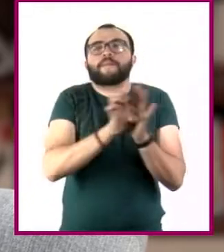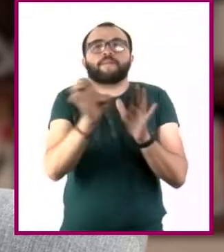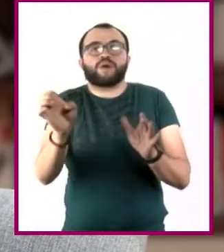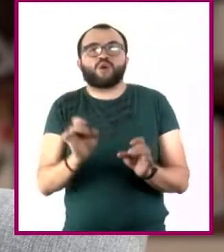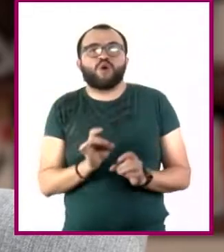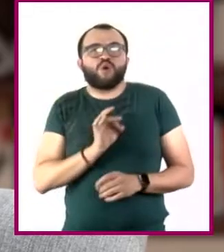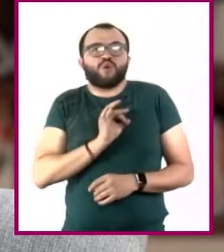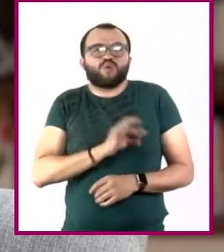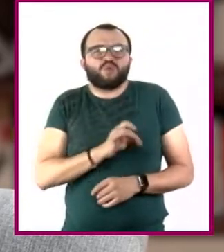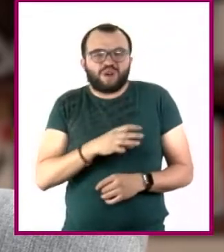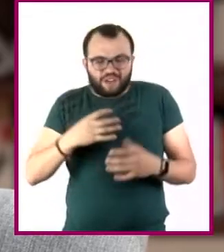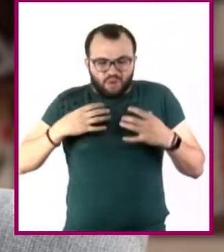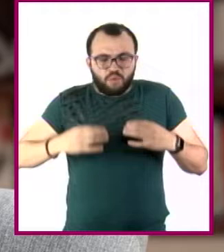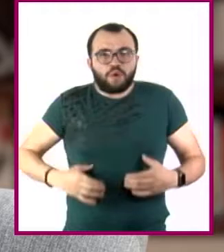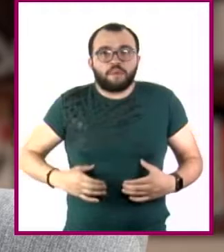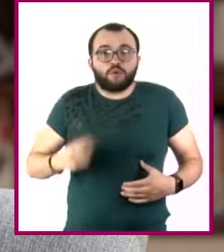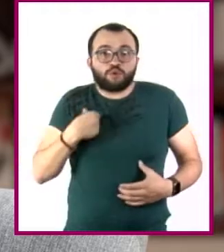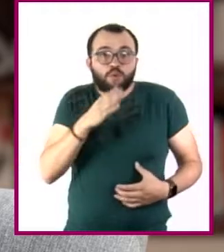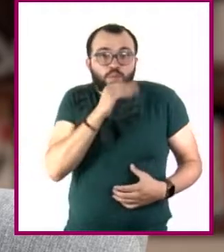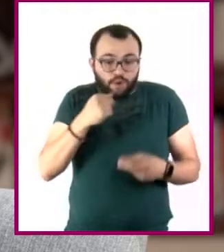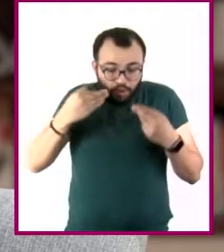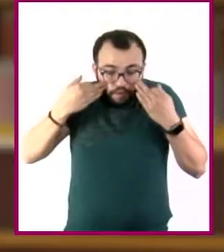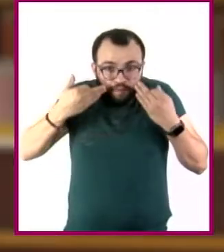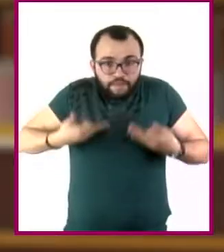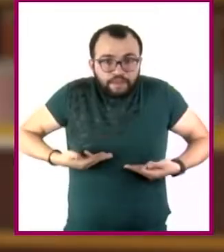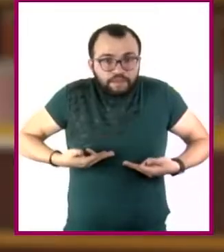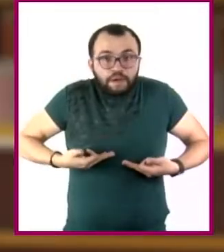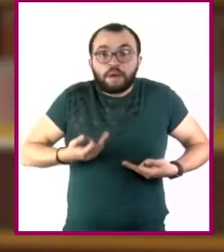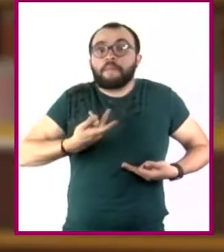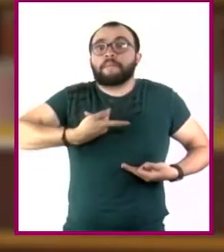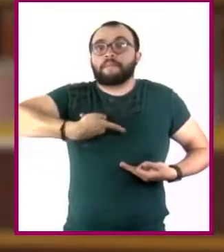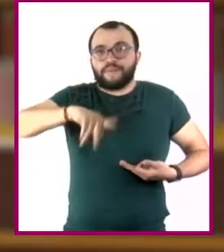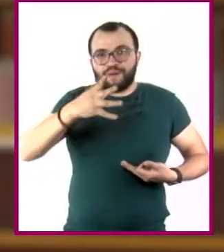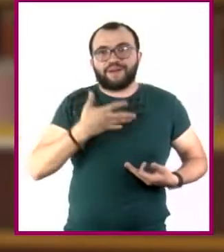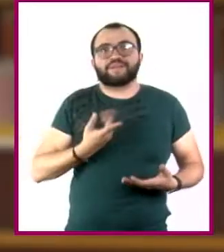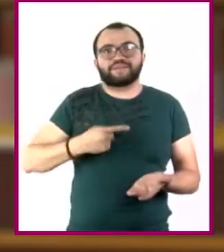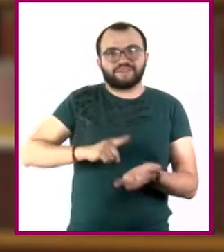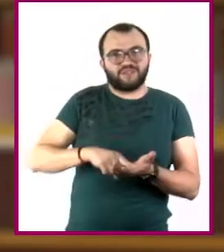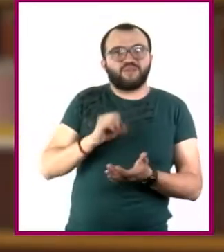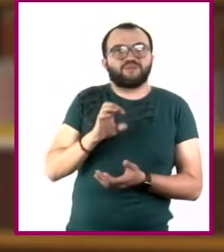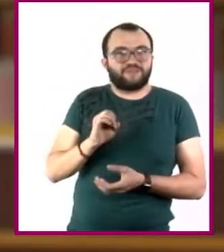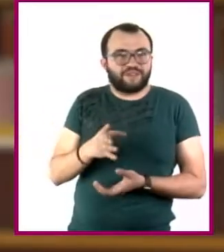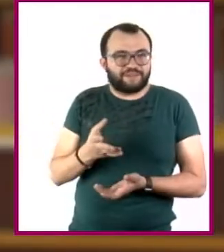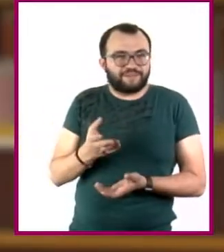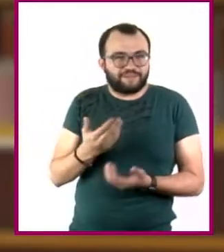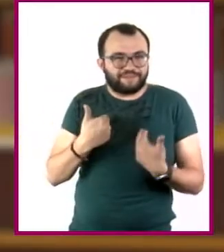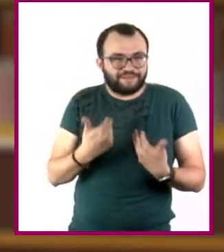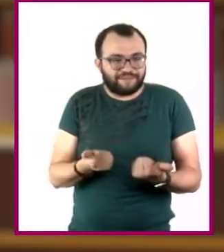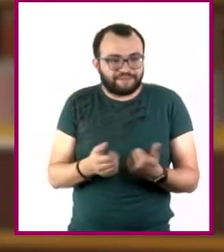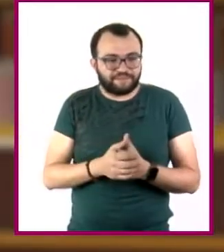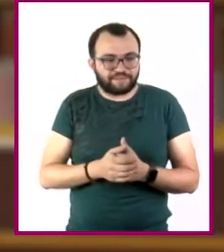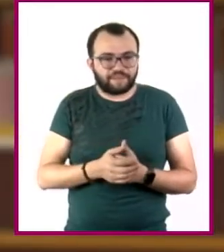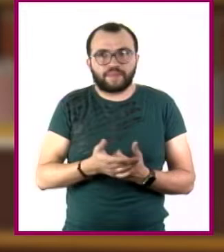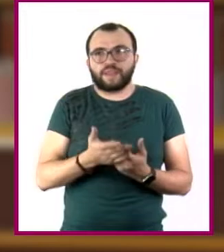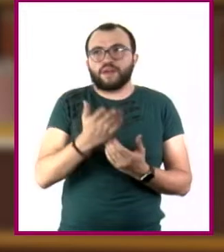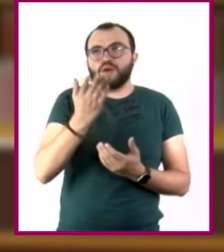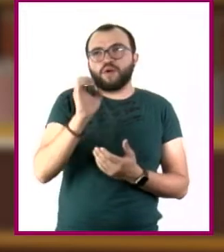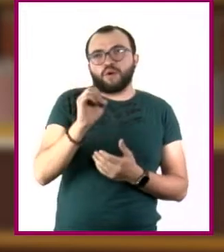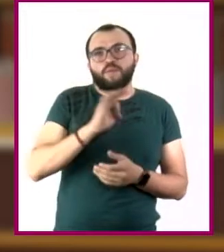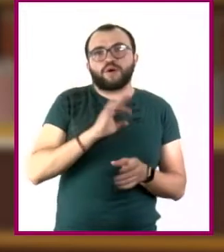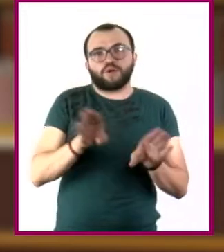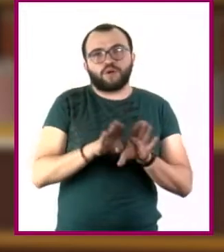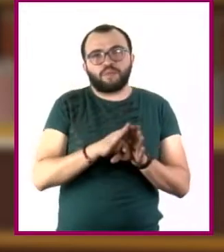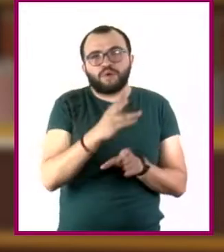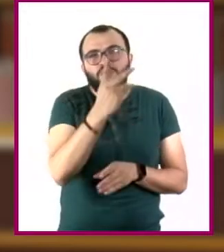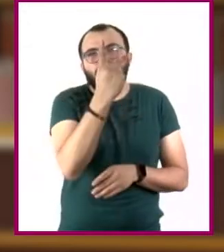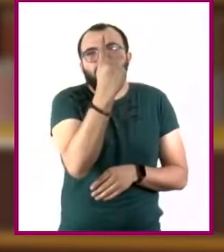en el caso del árbol o de nosotros, no tiene sentido. A menos que seamos personajes de televisión o de ficción, como los que salen